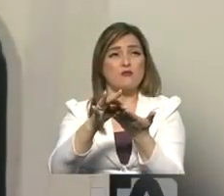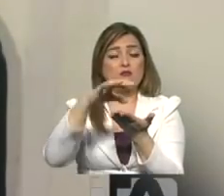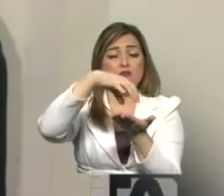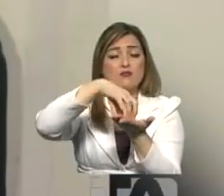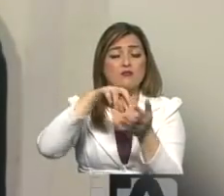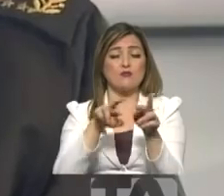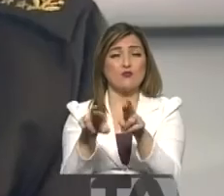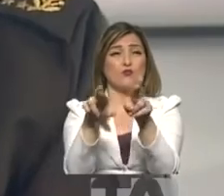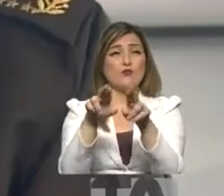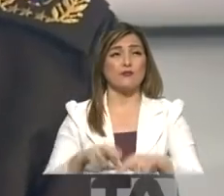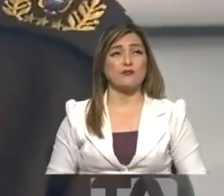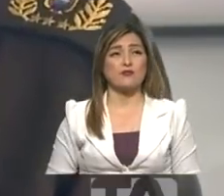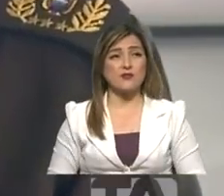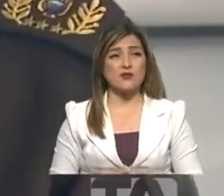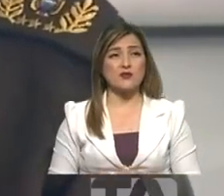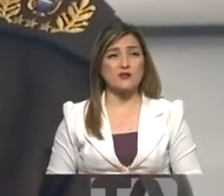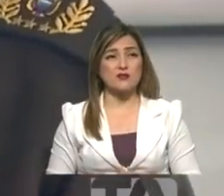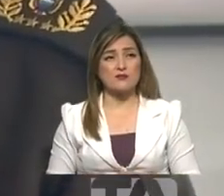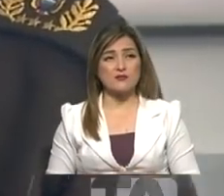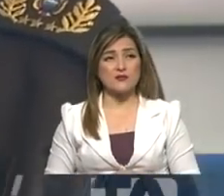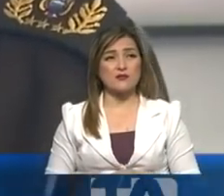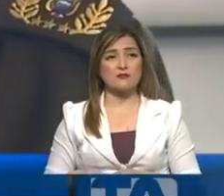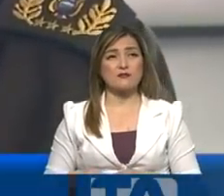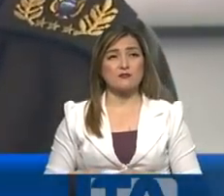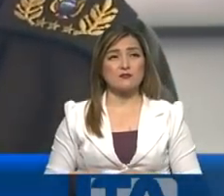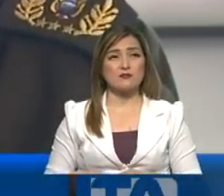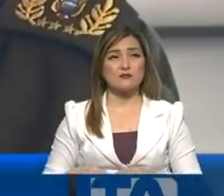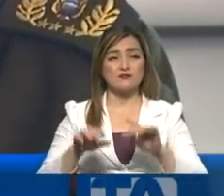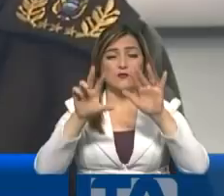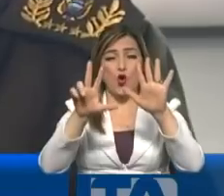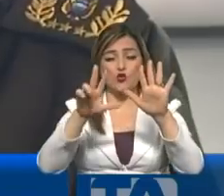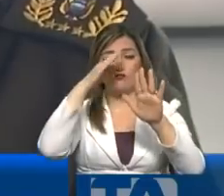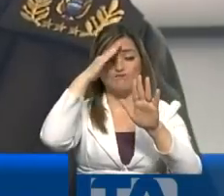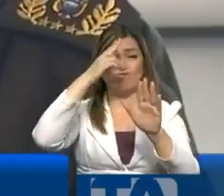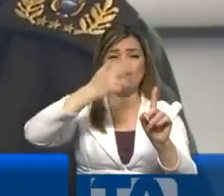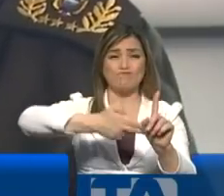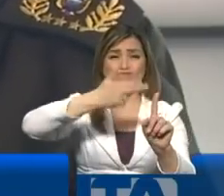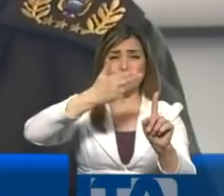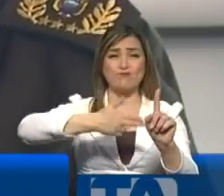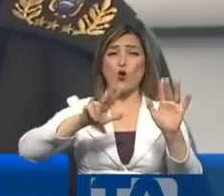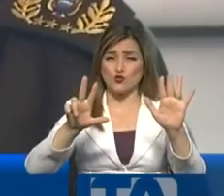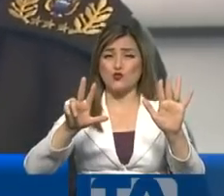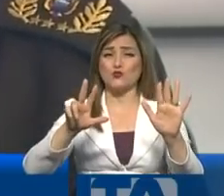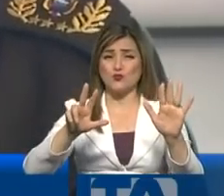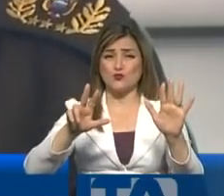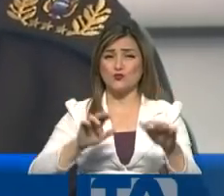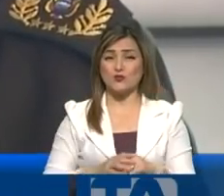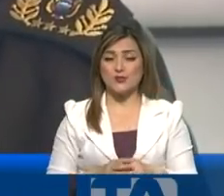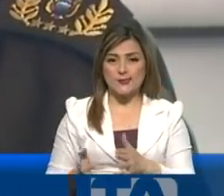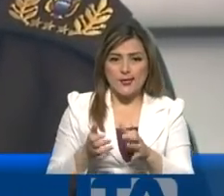provincia de Los Ríos. Hasta la presente fecha nosotros tenemos 8 policías asesinados y existen 9